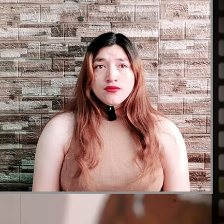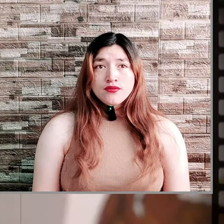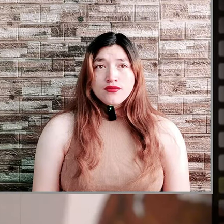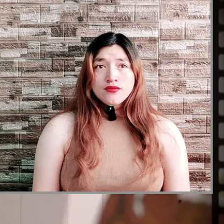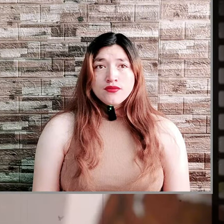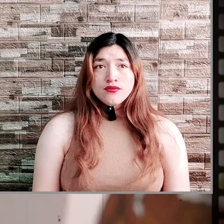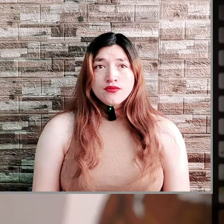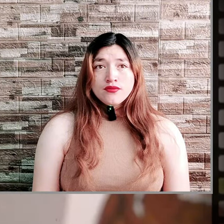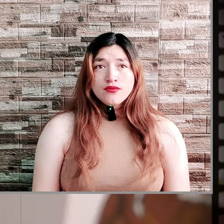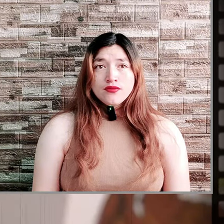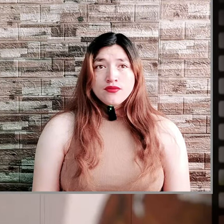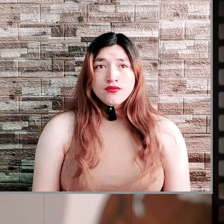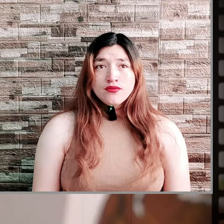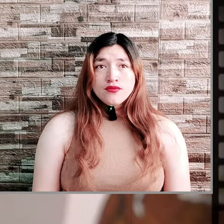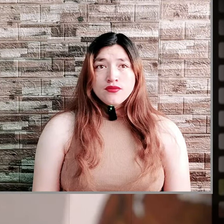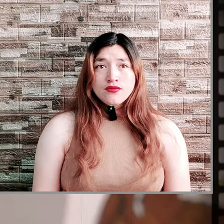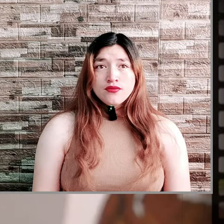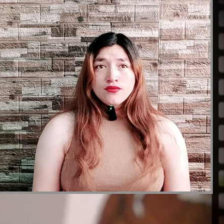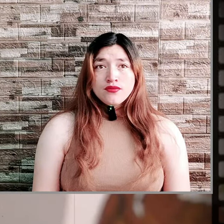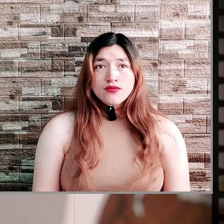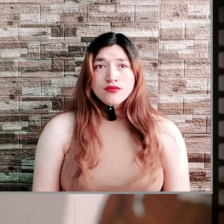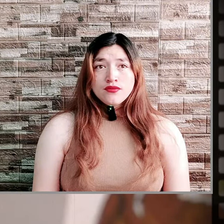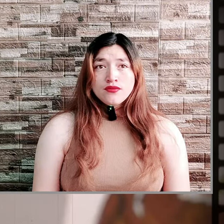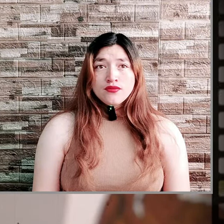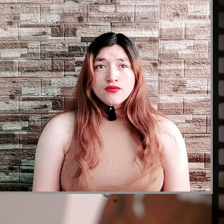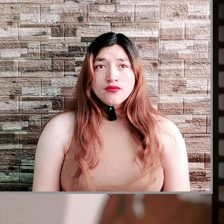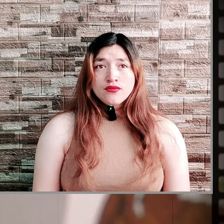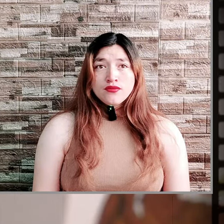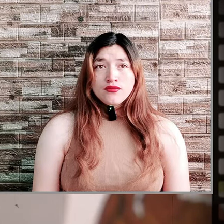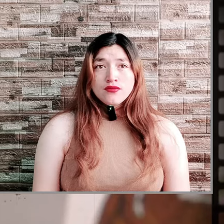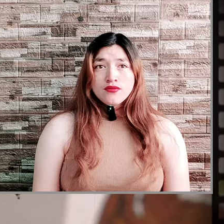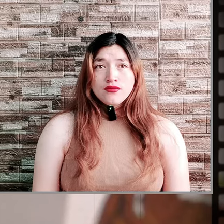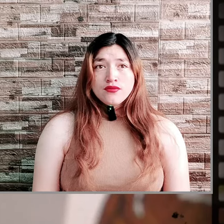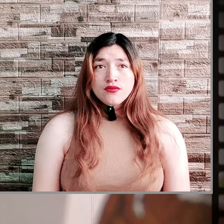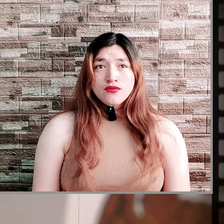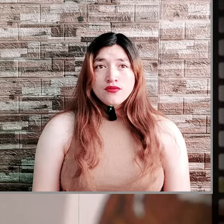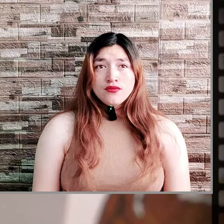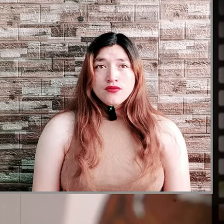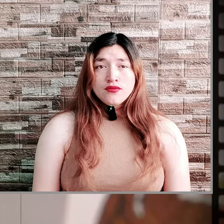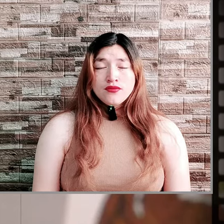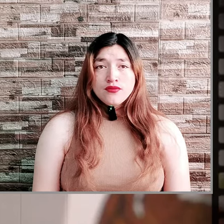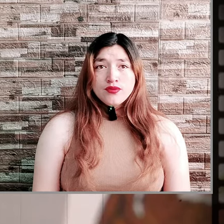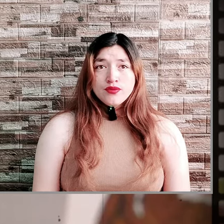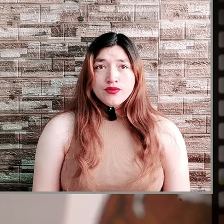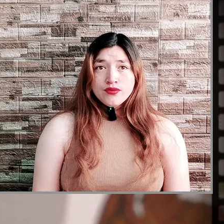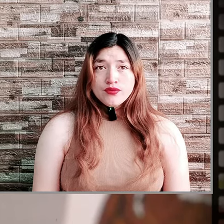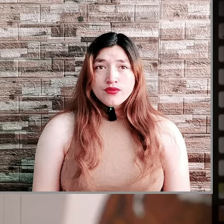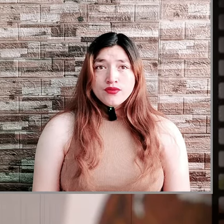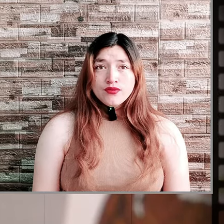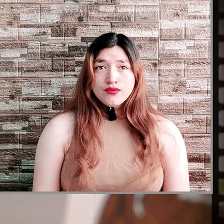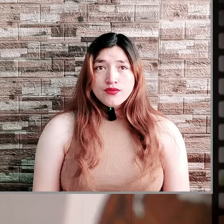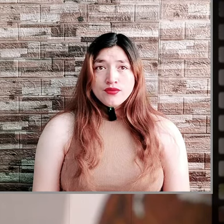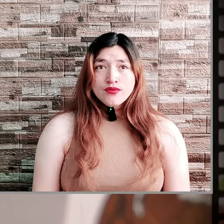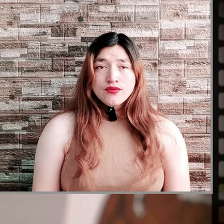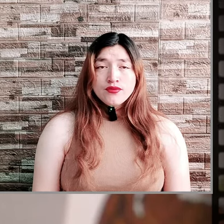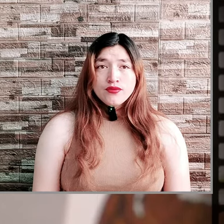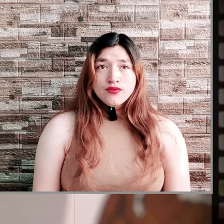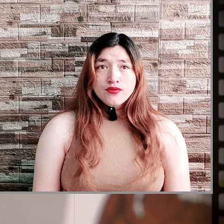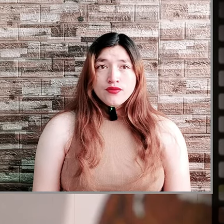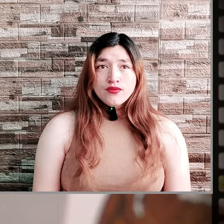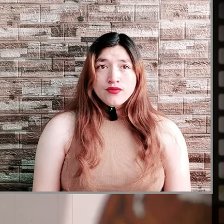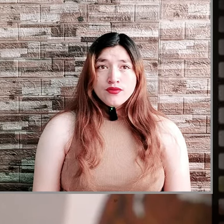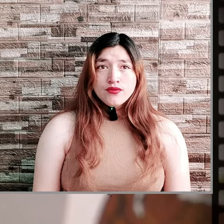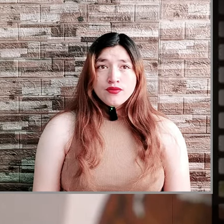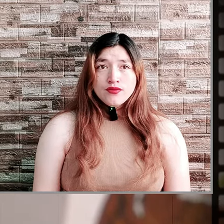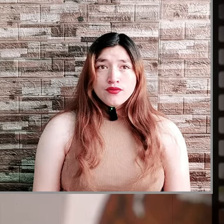también para beneficio del desarrollo nacional, que es importante, porque los mercados, digamos, con la pandemia